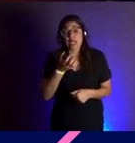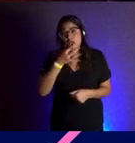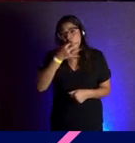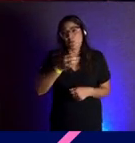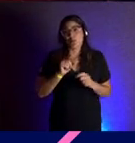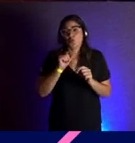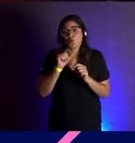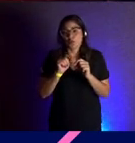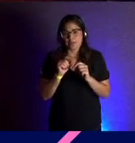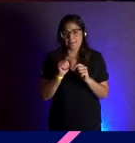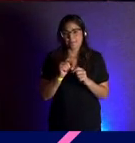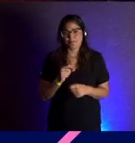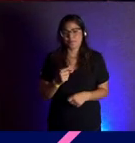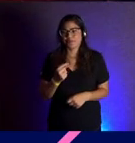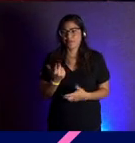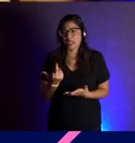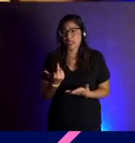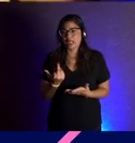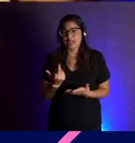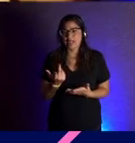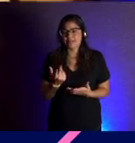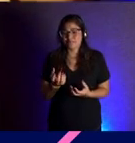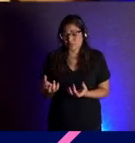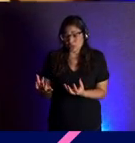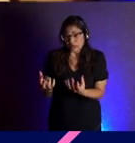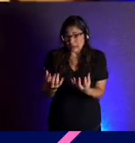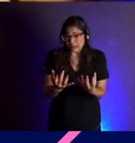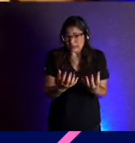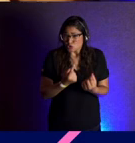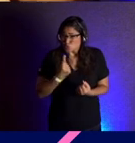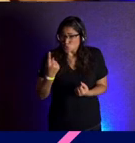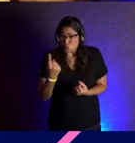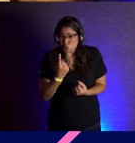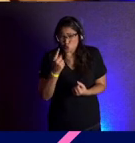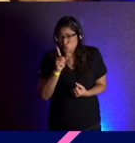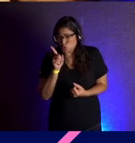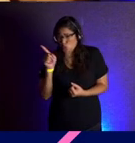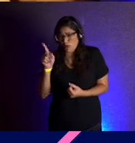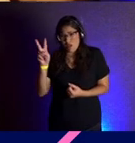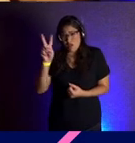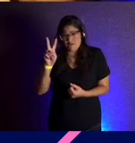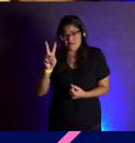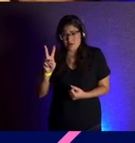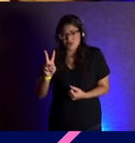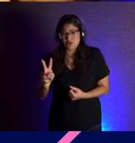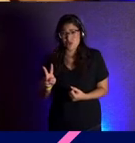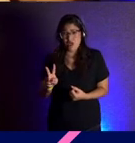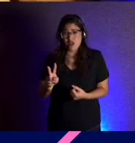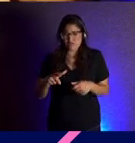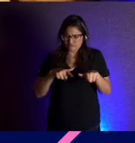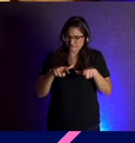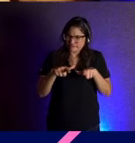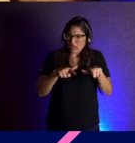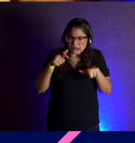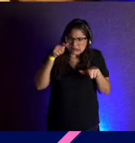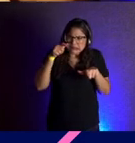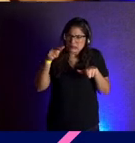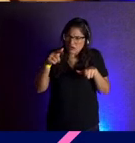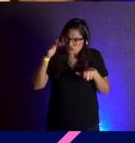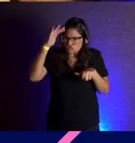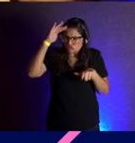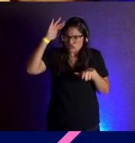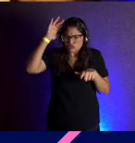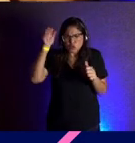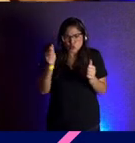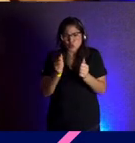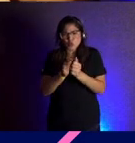información de incendios que hay en Venezuela, este trabajo. Y fue tan interesante trabajar con académicos que ahora hay científicos que